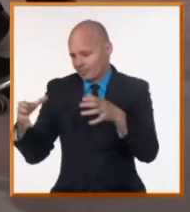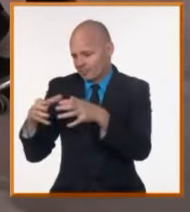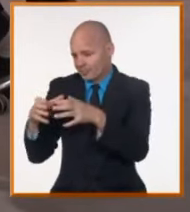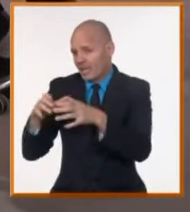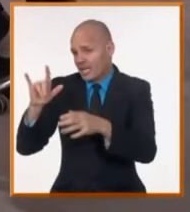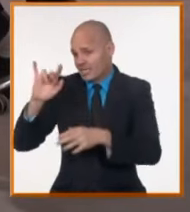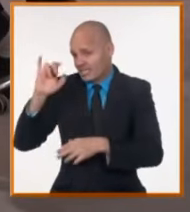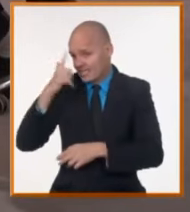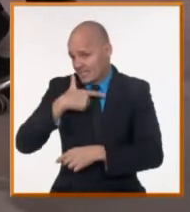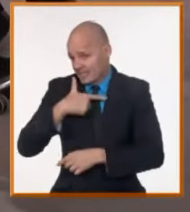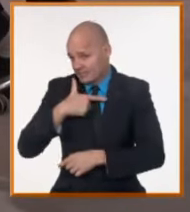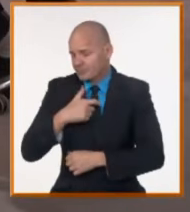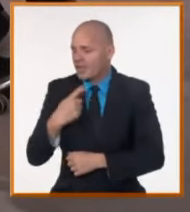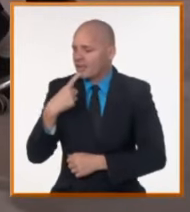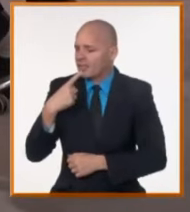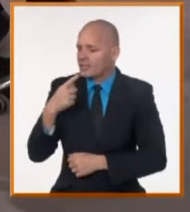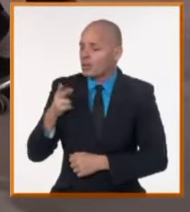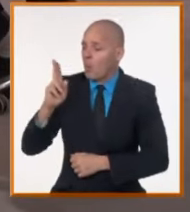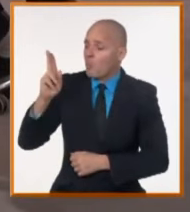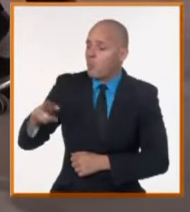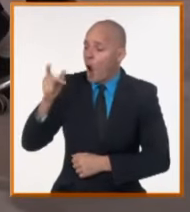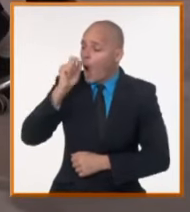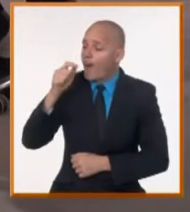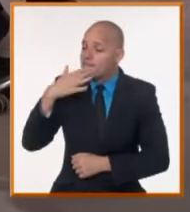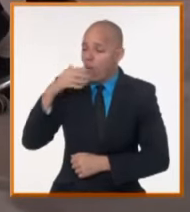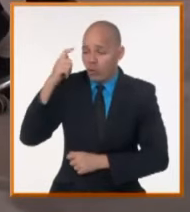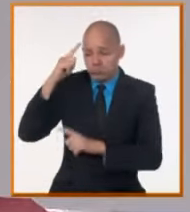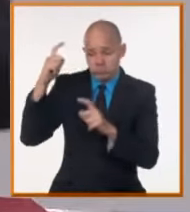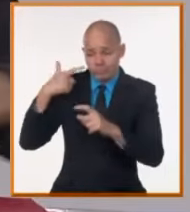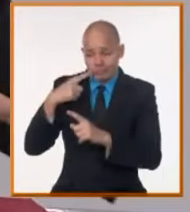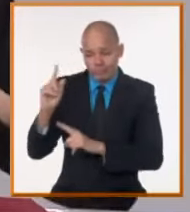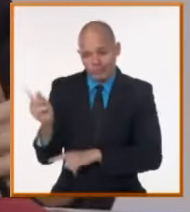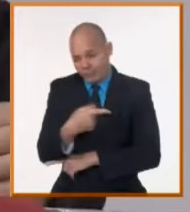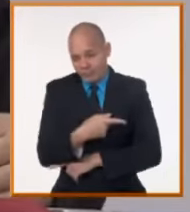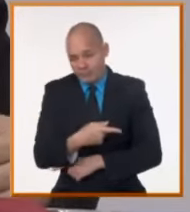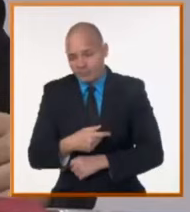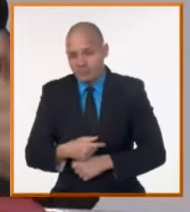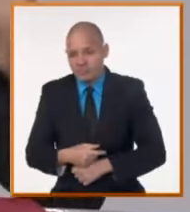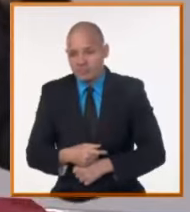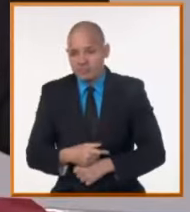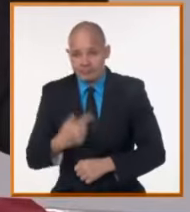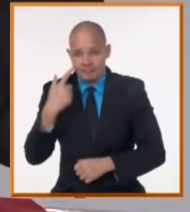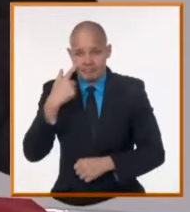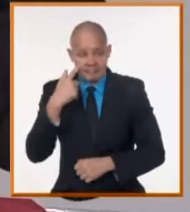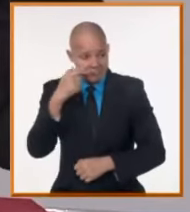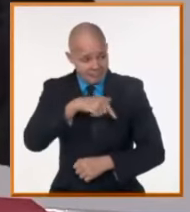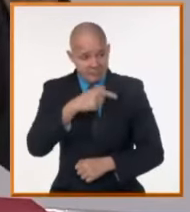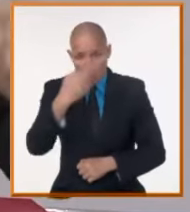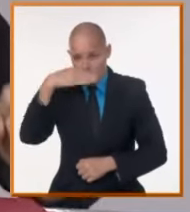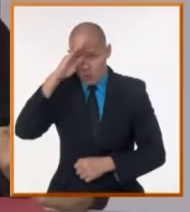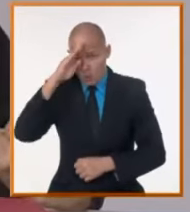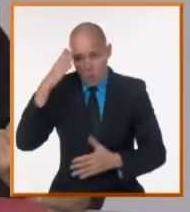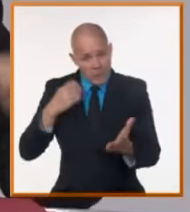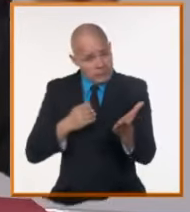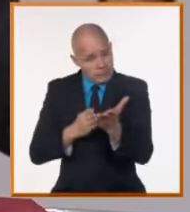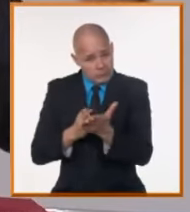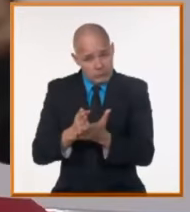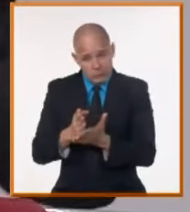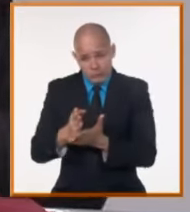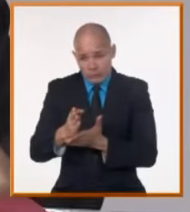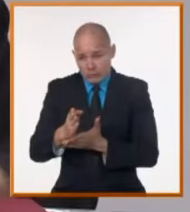Le dijeron que nos íbamos a rendir. Aquí estamos, cubanas y cubanos, en las peores adversidades, en los momentos más duros que ha vivido la